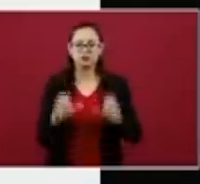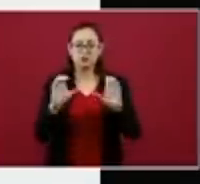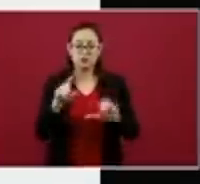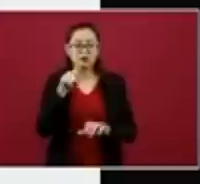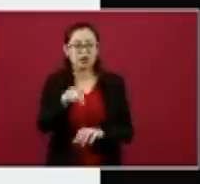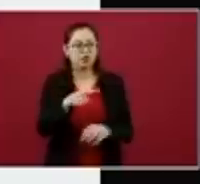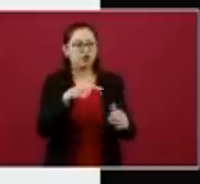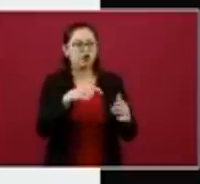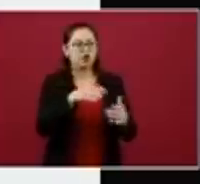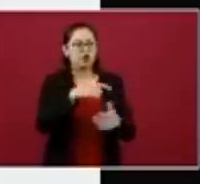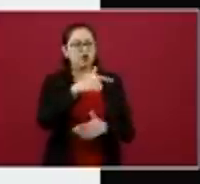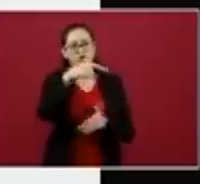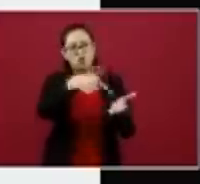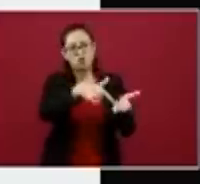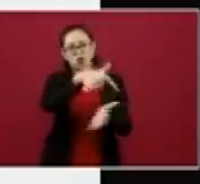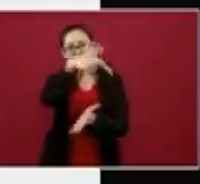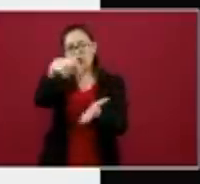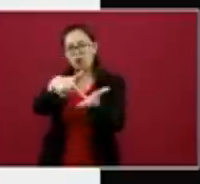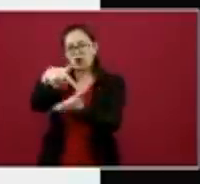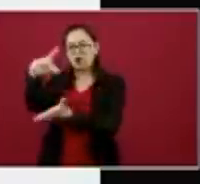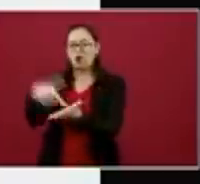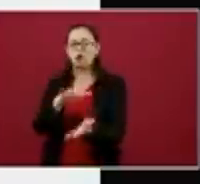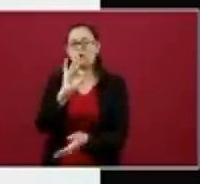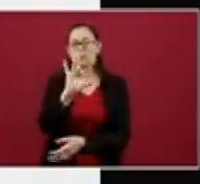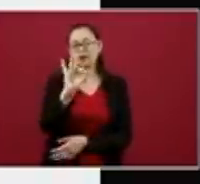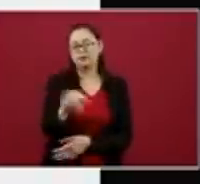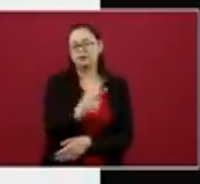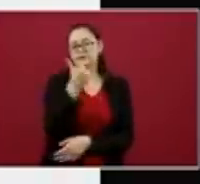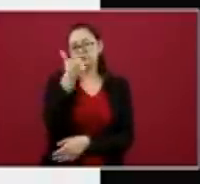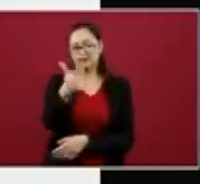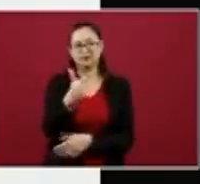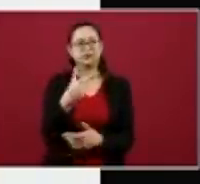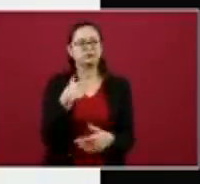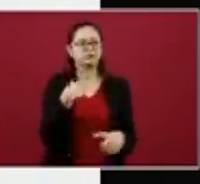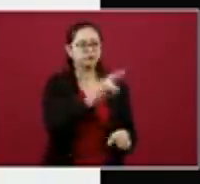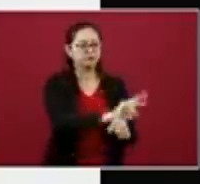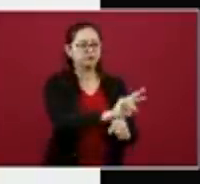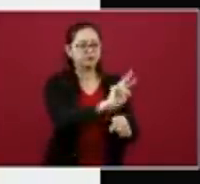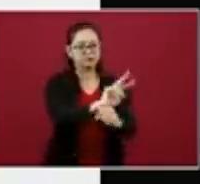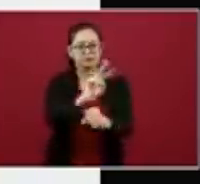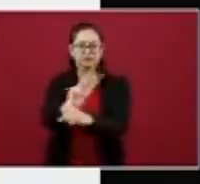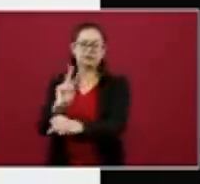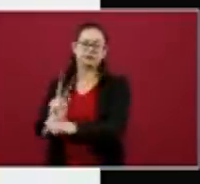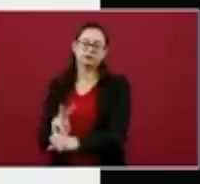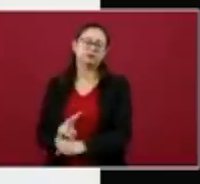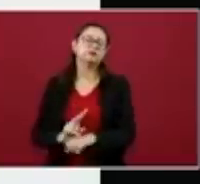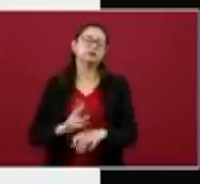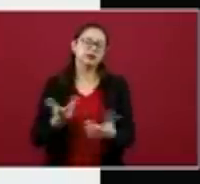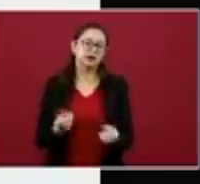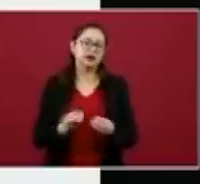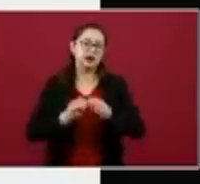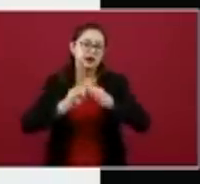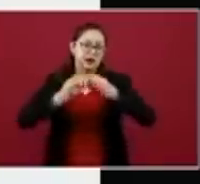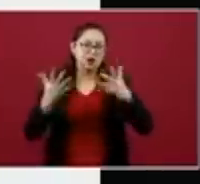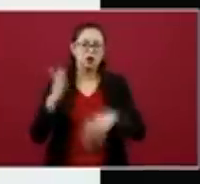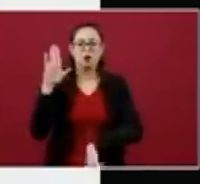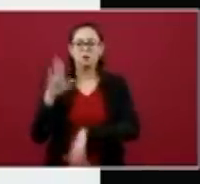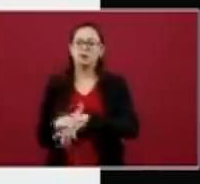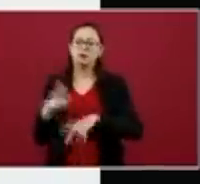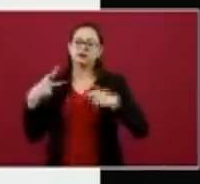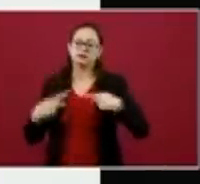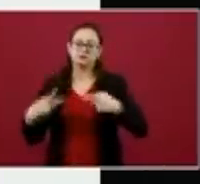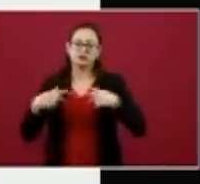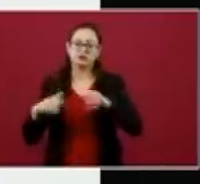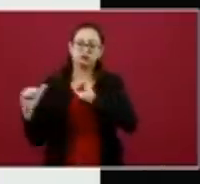a 47 instalaciones estratégicas, y obviamente conlleva un incremento de personal para cubrir